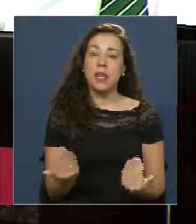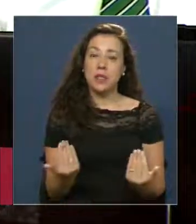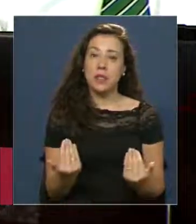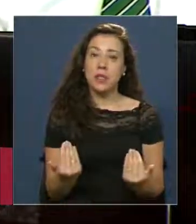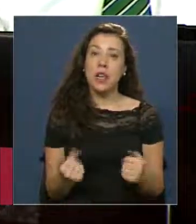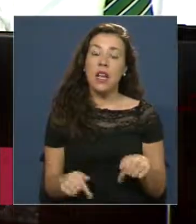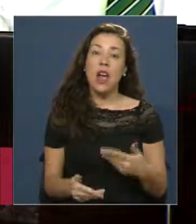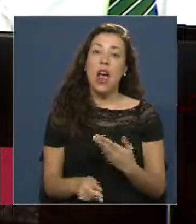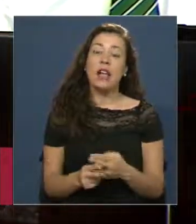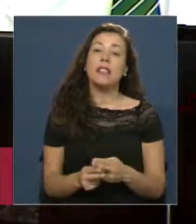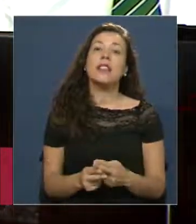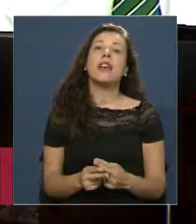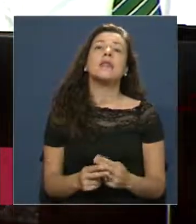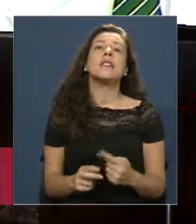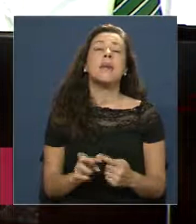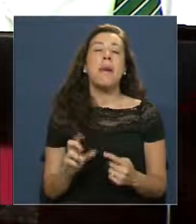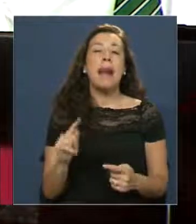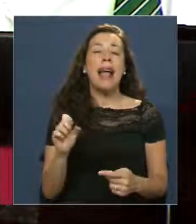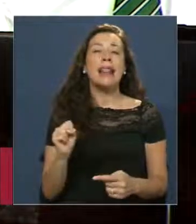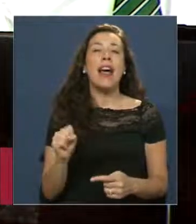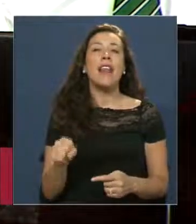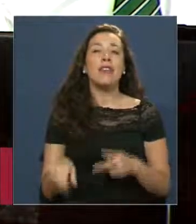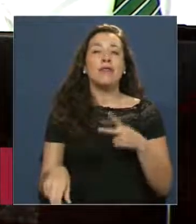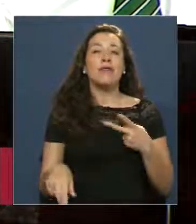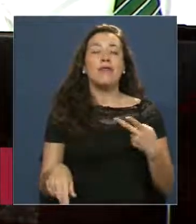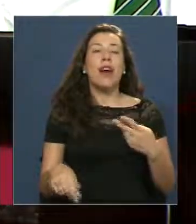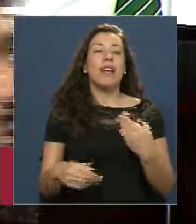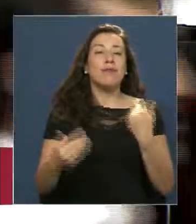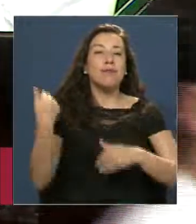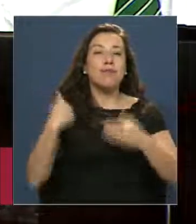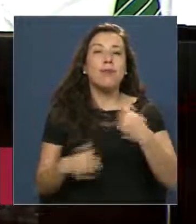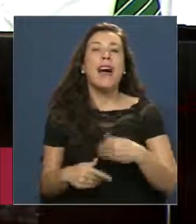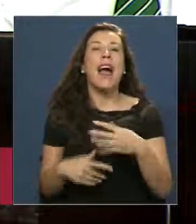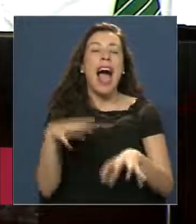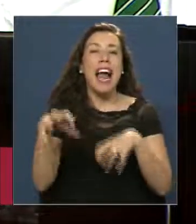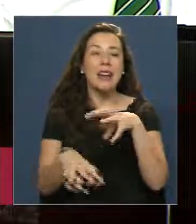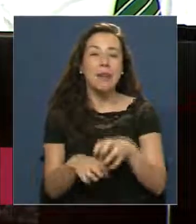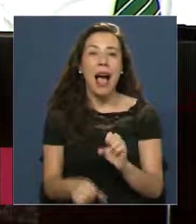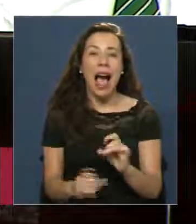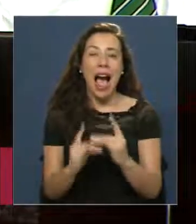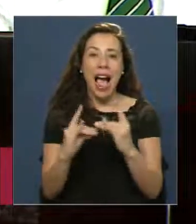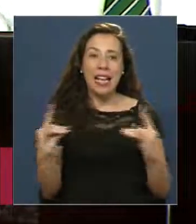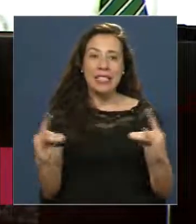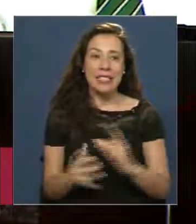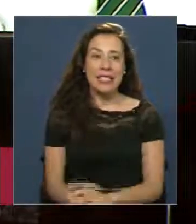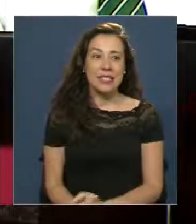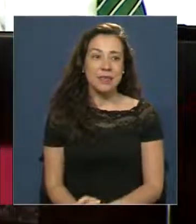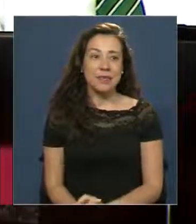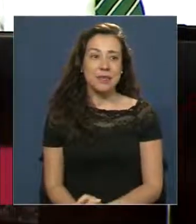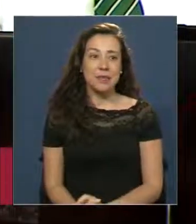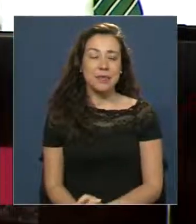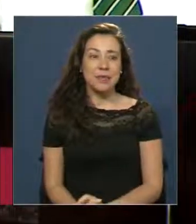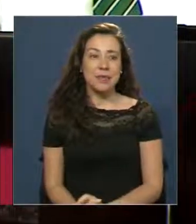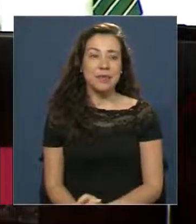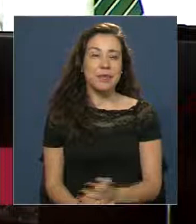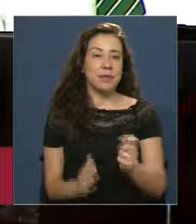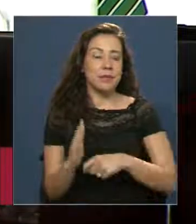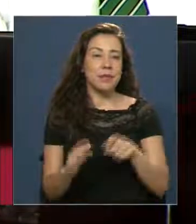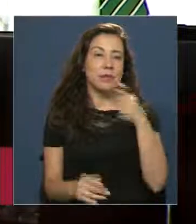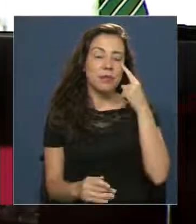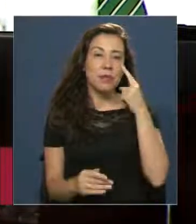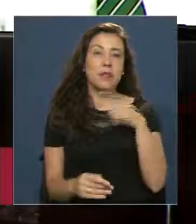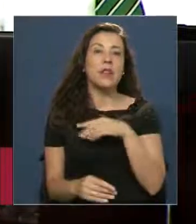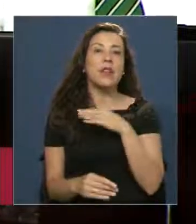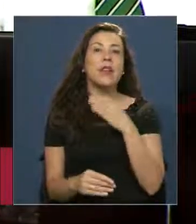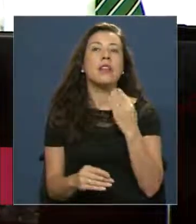contar hoy con una planta faenadora de productos ganaderos de Aysén. Efectivamente, luego de algunos meses y el conocido naufragio